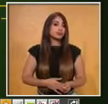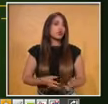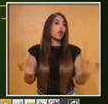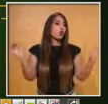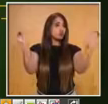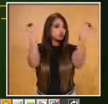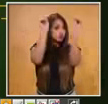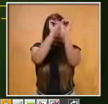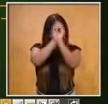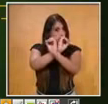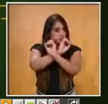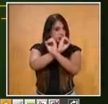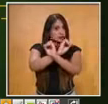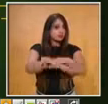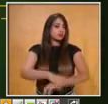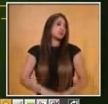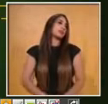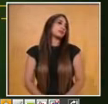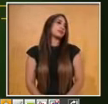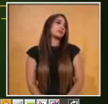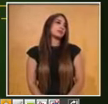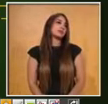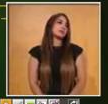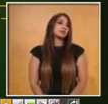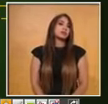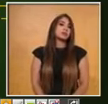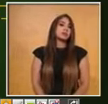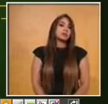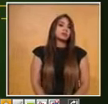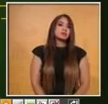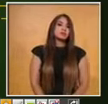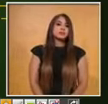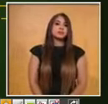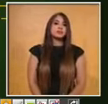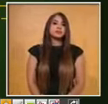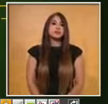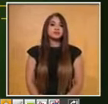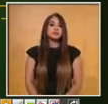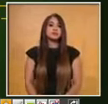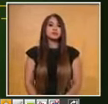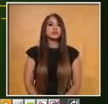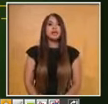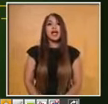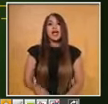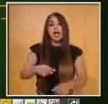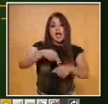obscuridad. Y la última, piscina es a nadar,